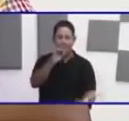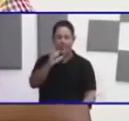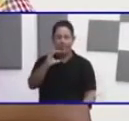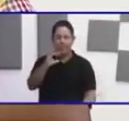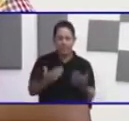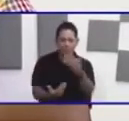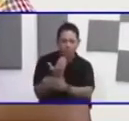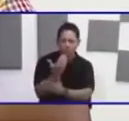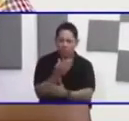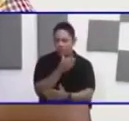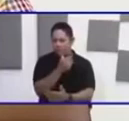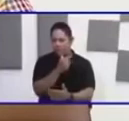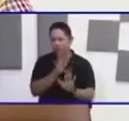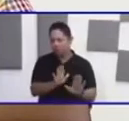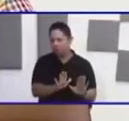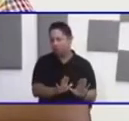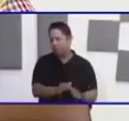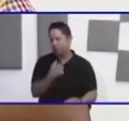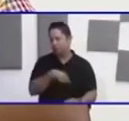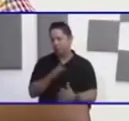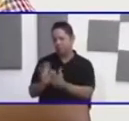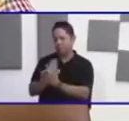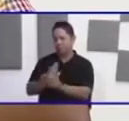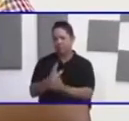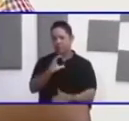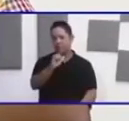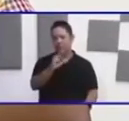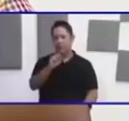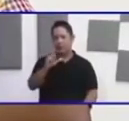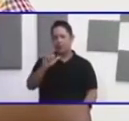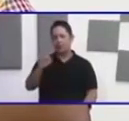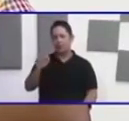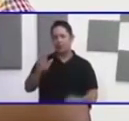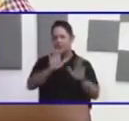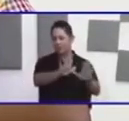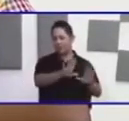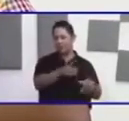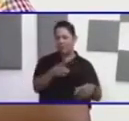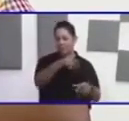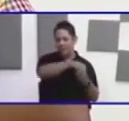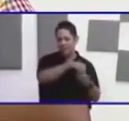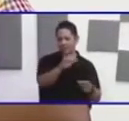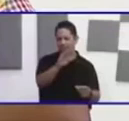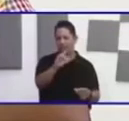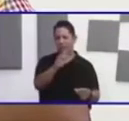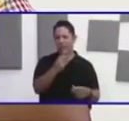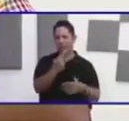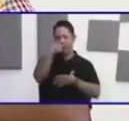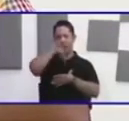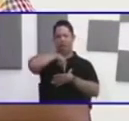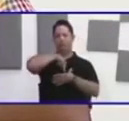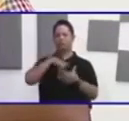Dios, la información de la doctora Carolina, el niño está bien, está saliendo adelante, ya no está entubado, está